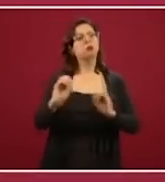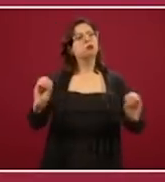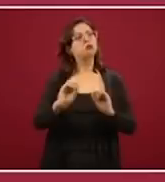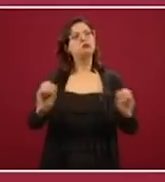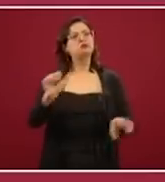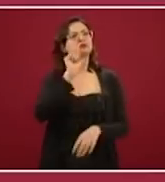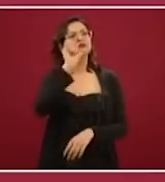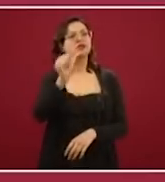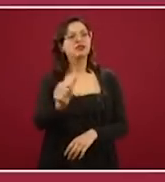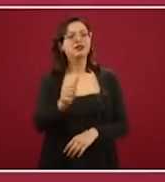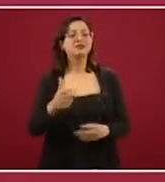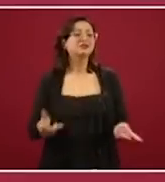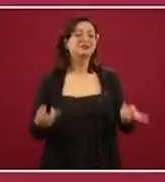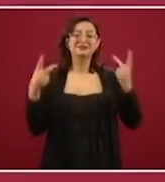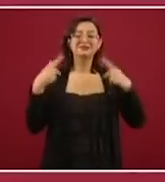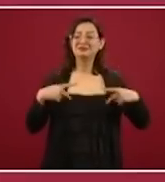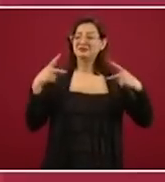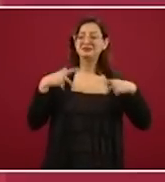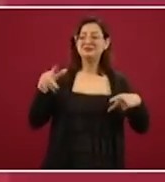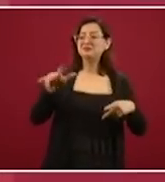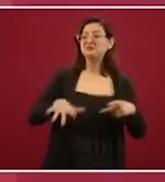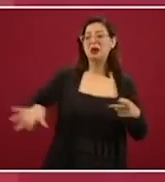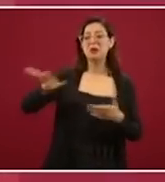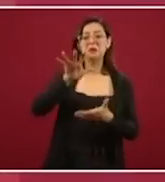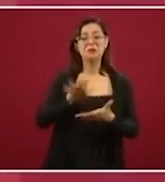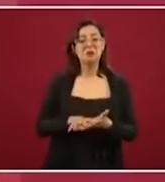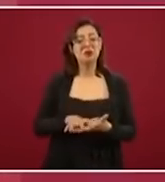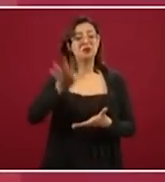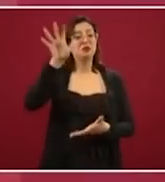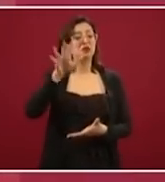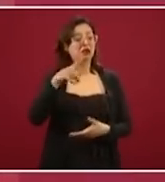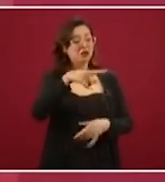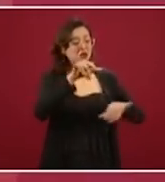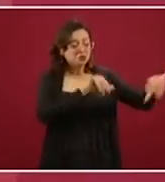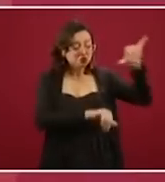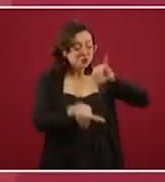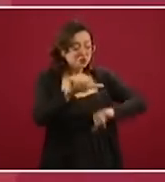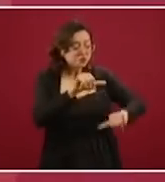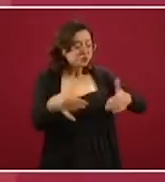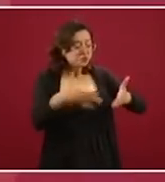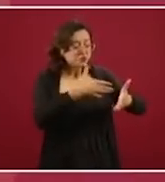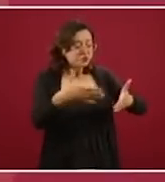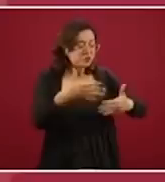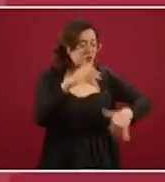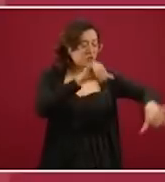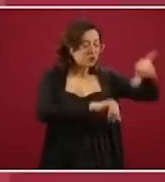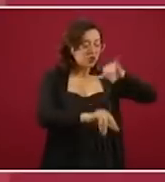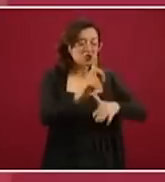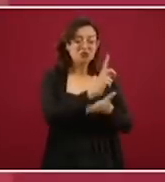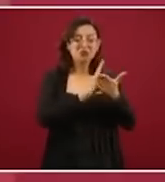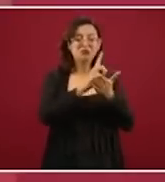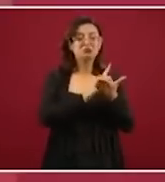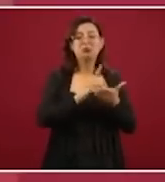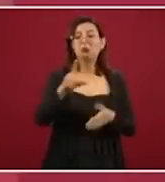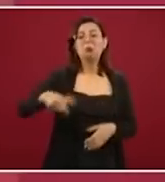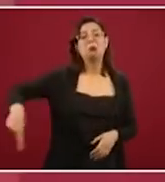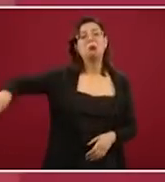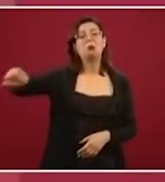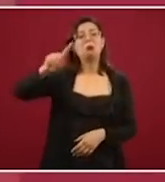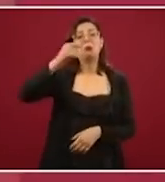La mayoría de la gente no sabe qué es una cocina, un laboratorio, mucho menos